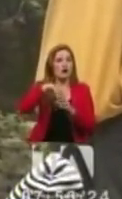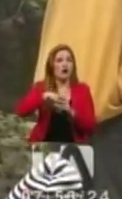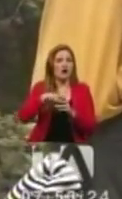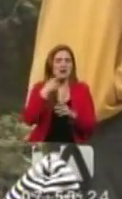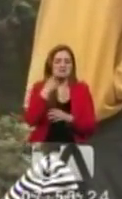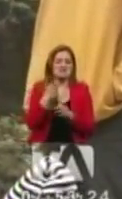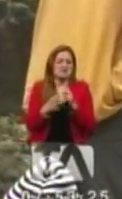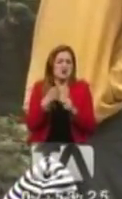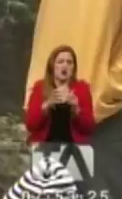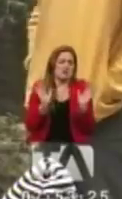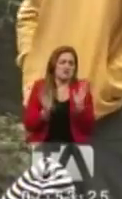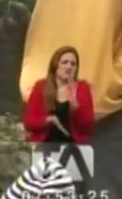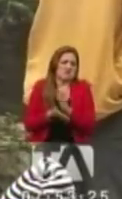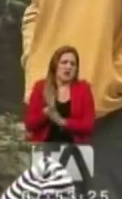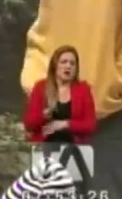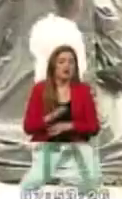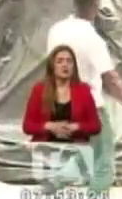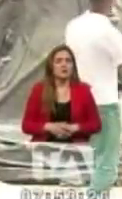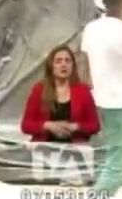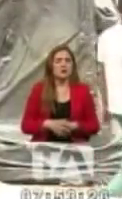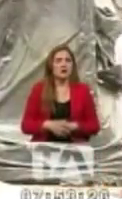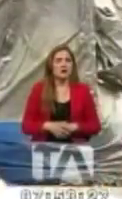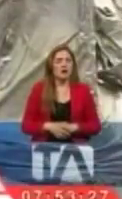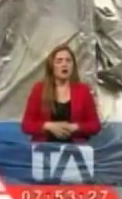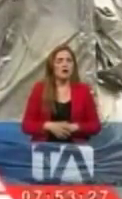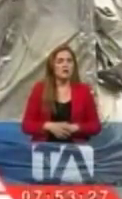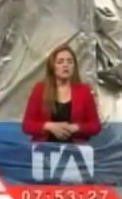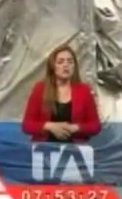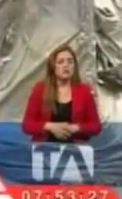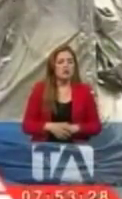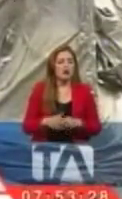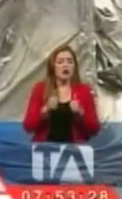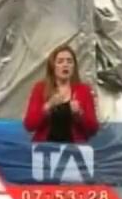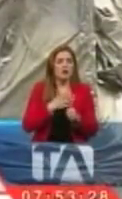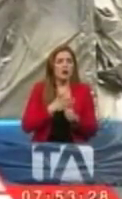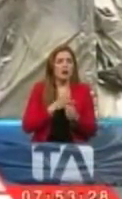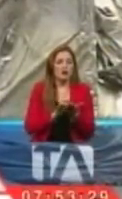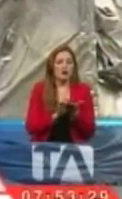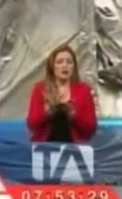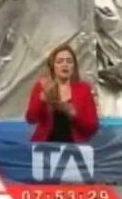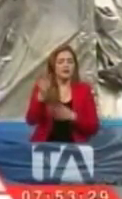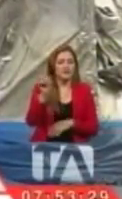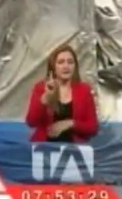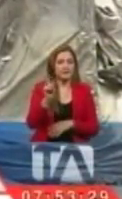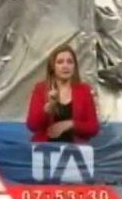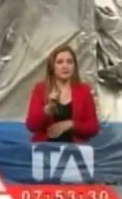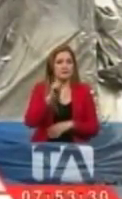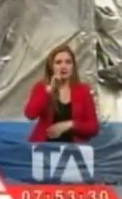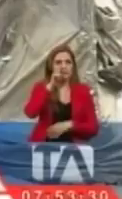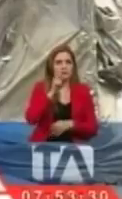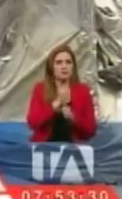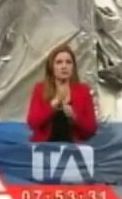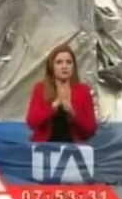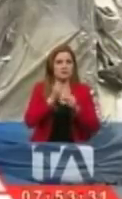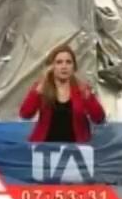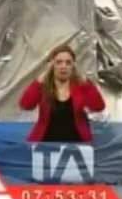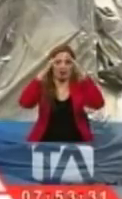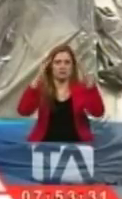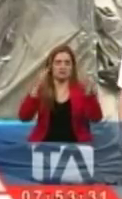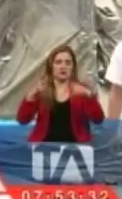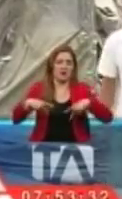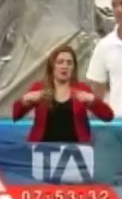habría mayor problema con el traslado pero de una manera en que se nos trate bien de lo que nos ofrezcan un empleo o que nos den unas